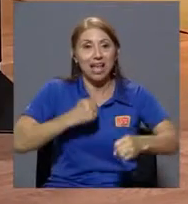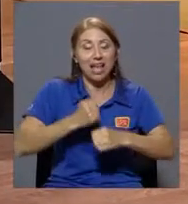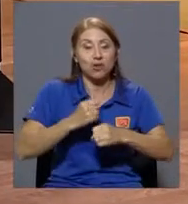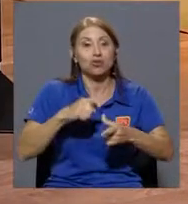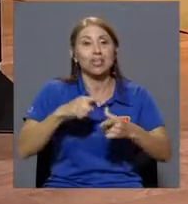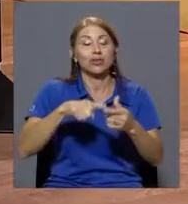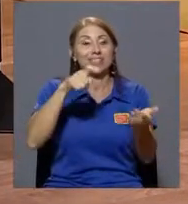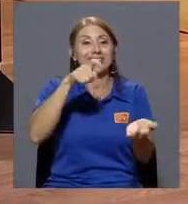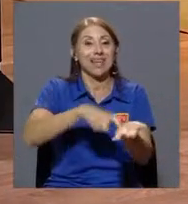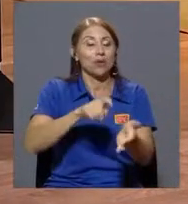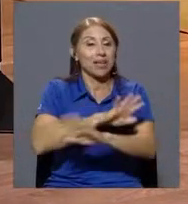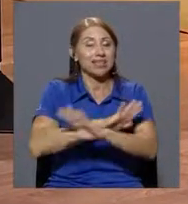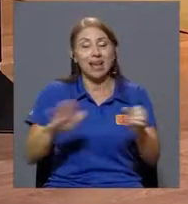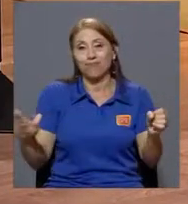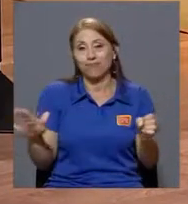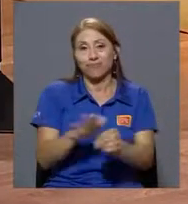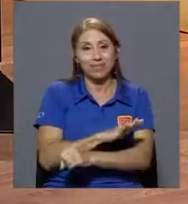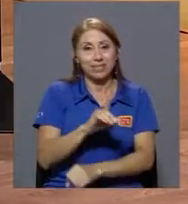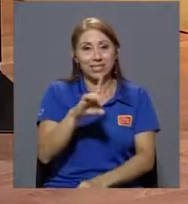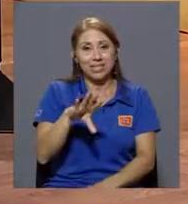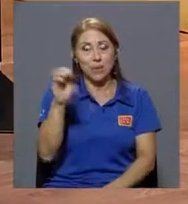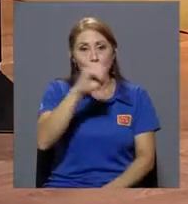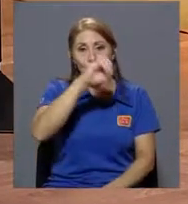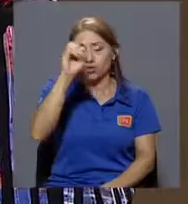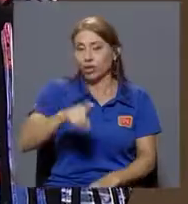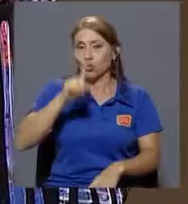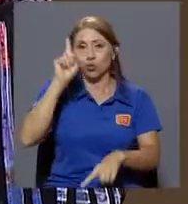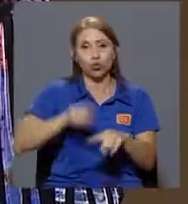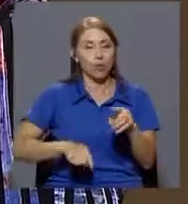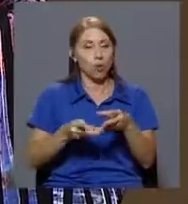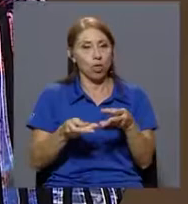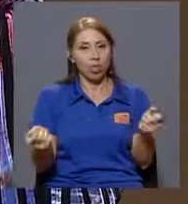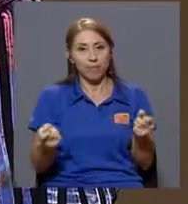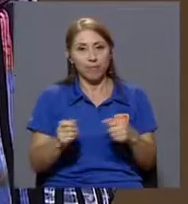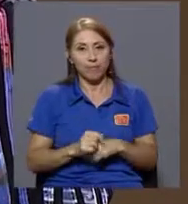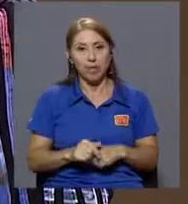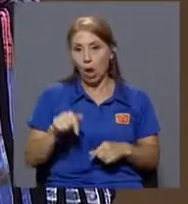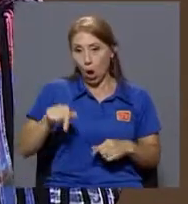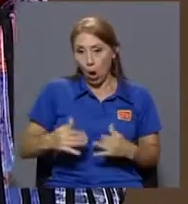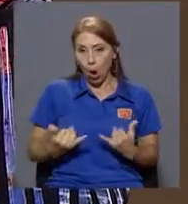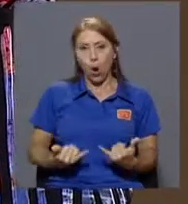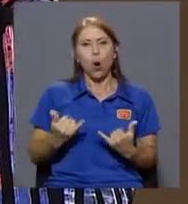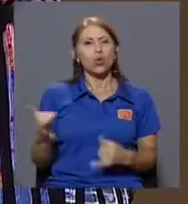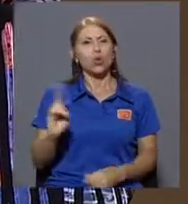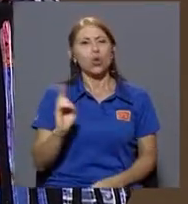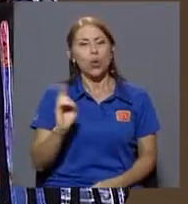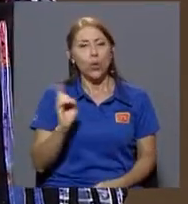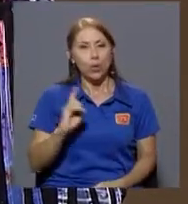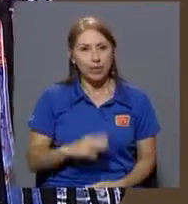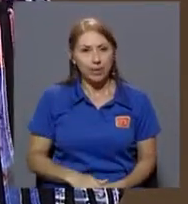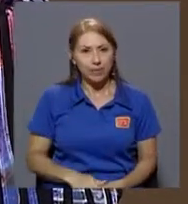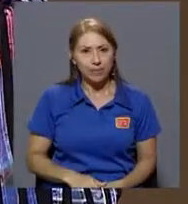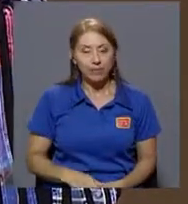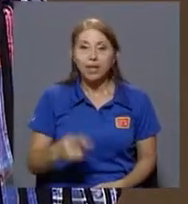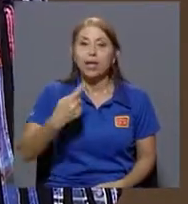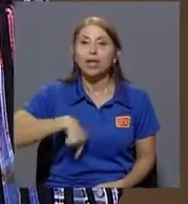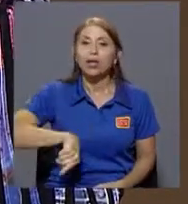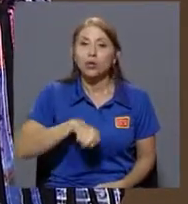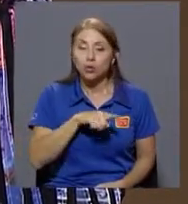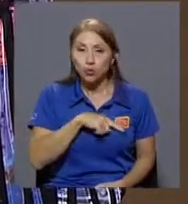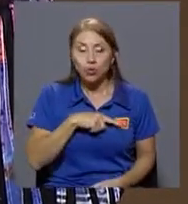Es decir, sería ya del todo inviable. ¿Hoy dónde estamos? Estamos